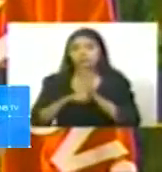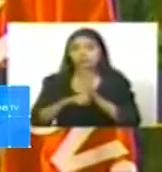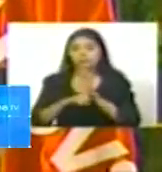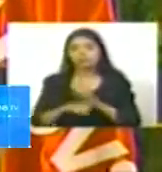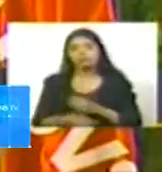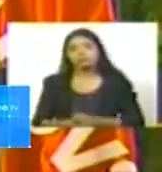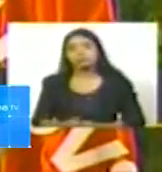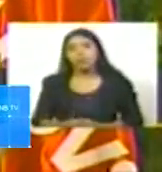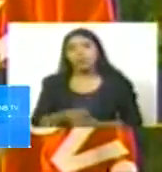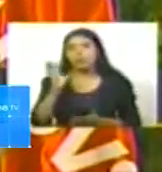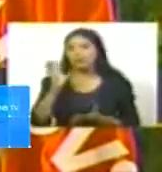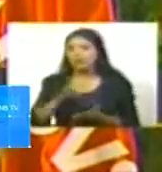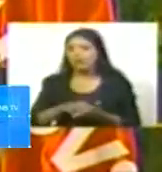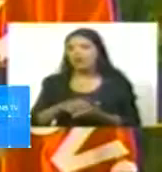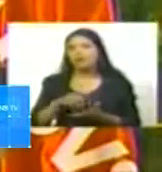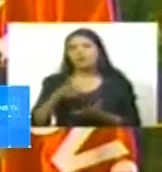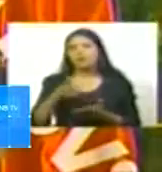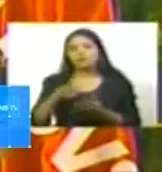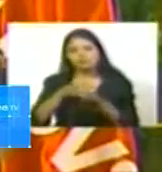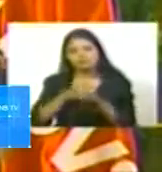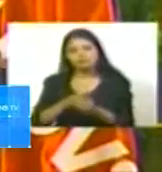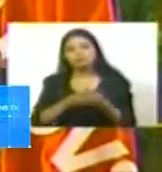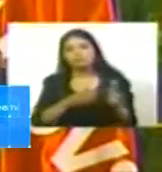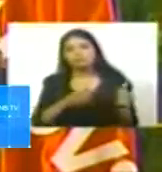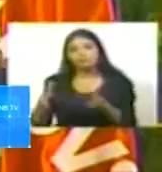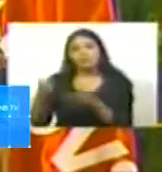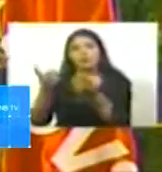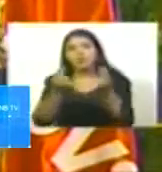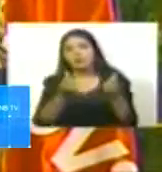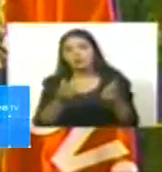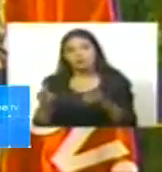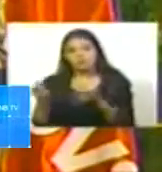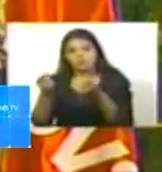en un Estado que conduzca la economía.